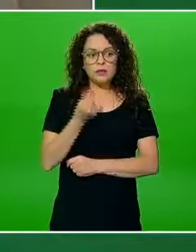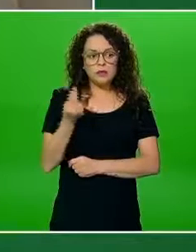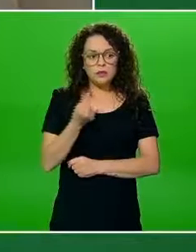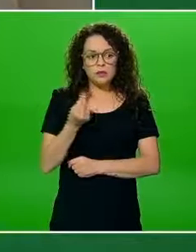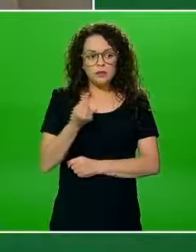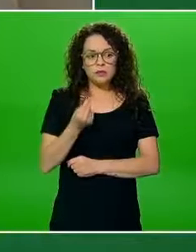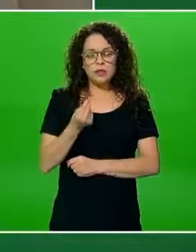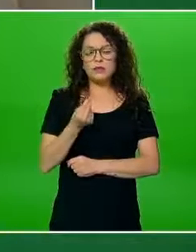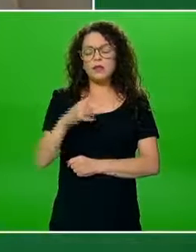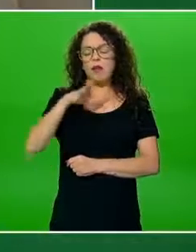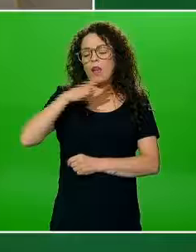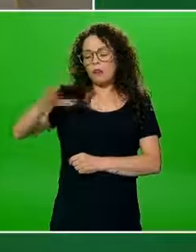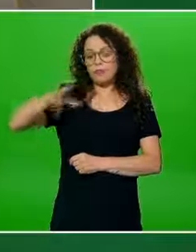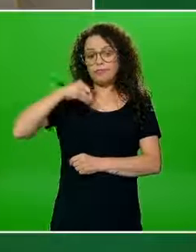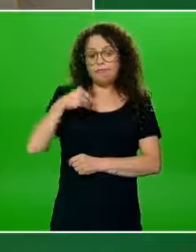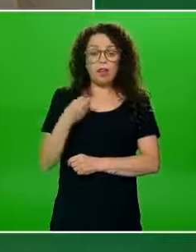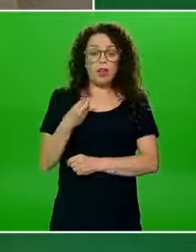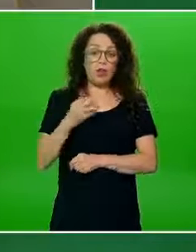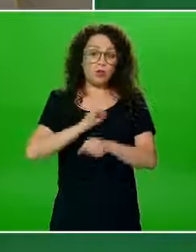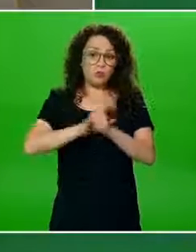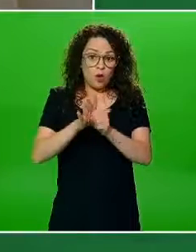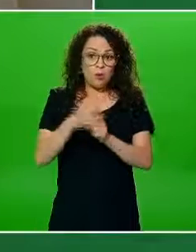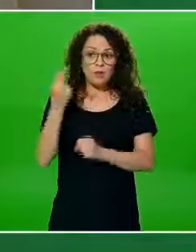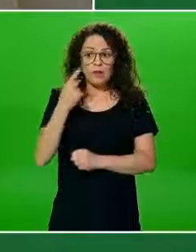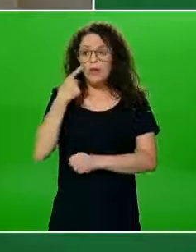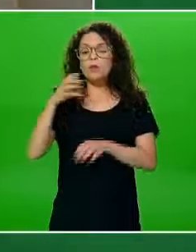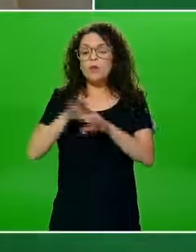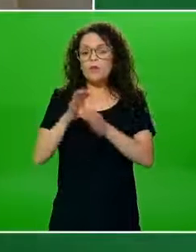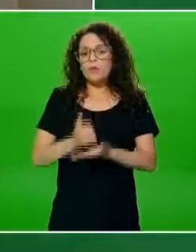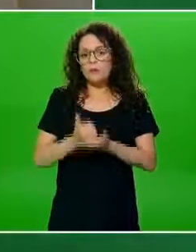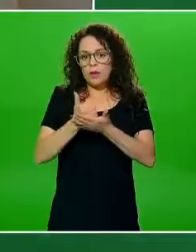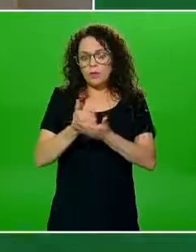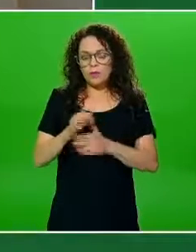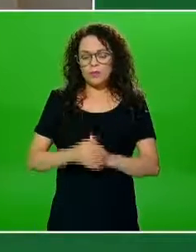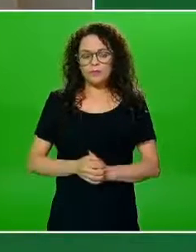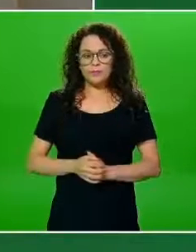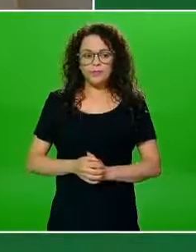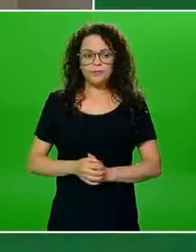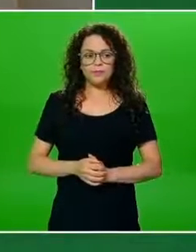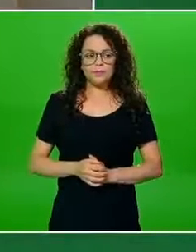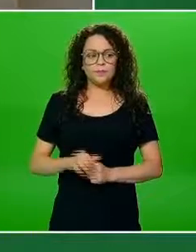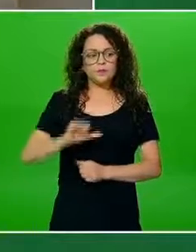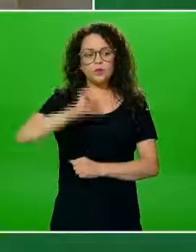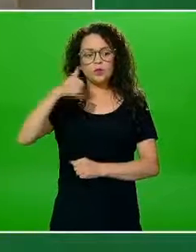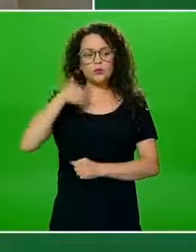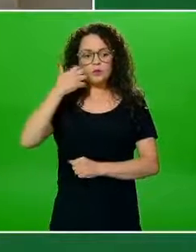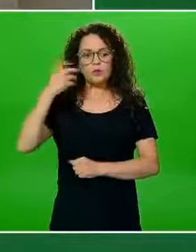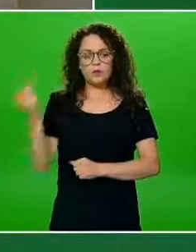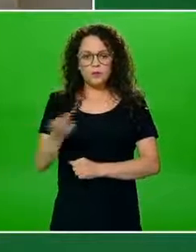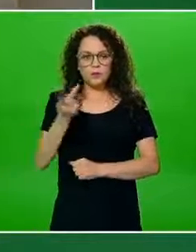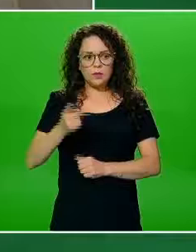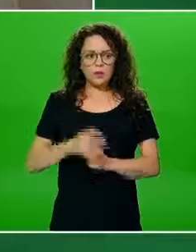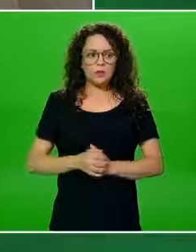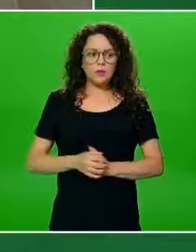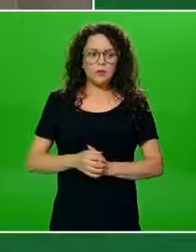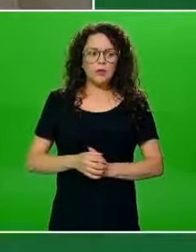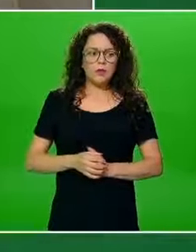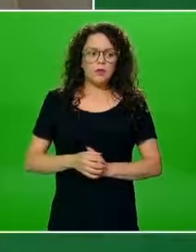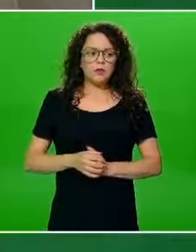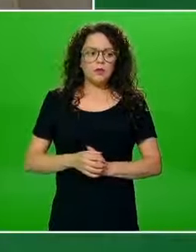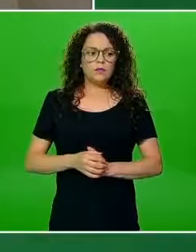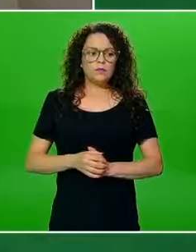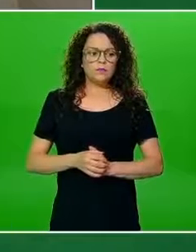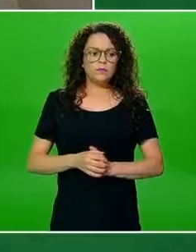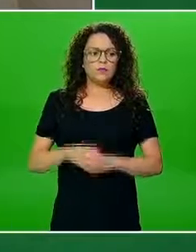de COVID? Eso es como una primera pregunta. Tengo otras dos, pero no sé si hay tiempo. Una segunda era sobre